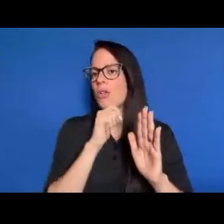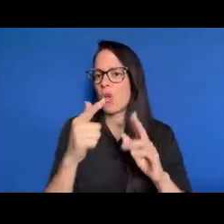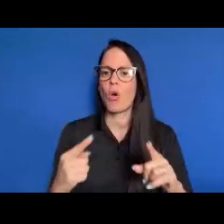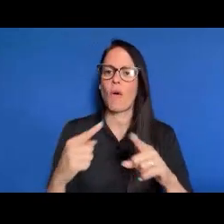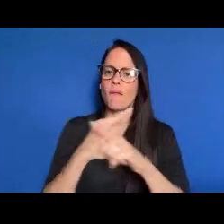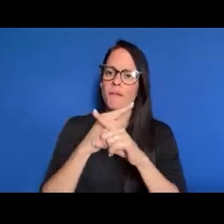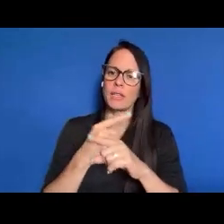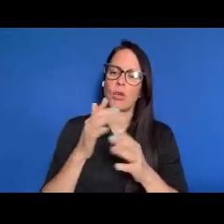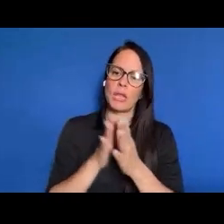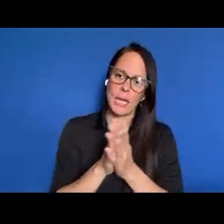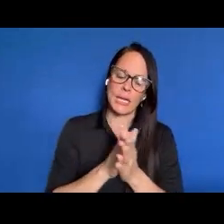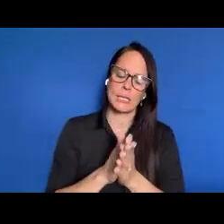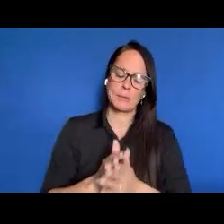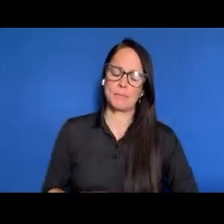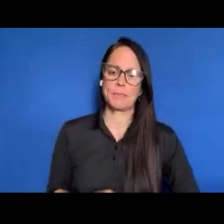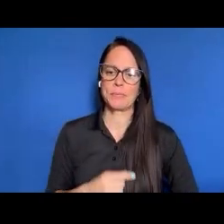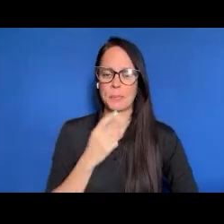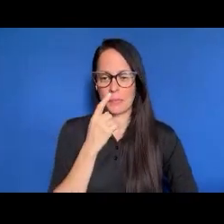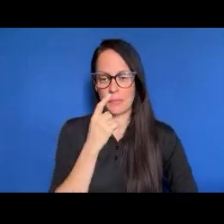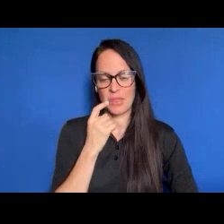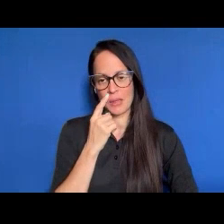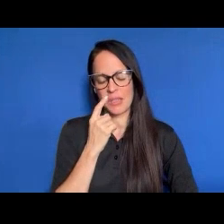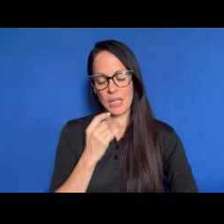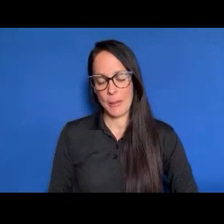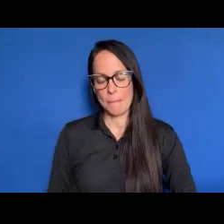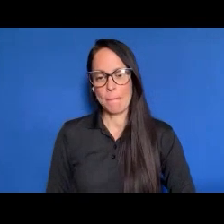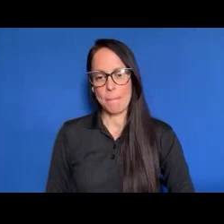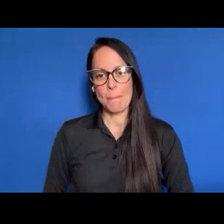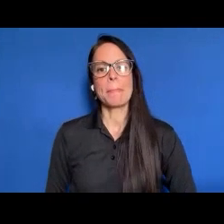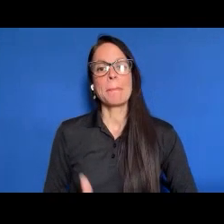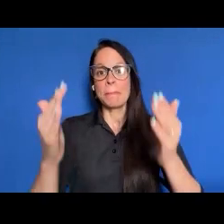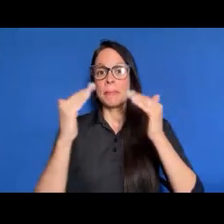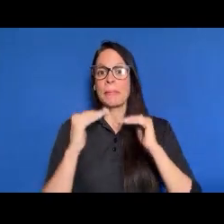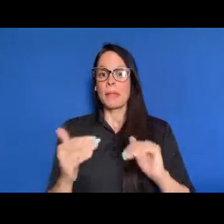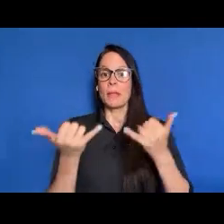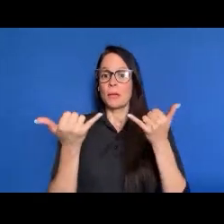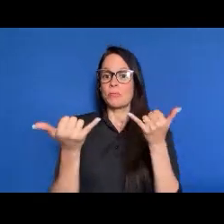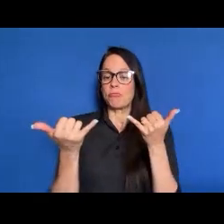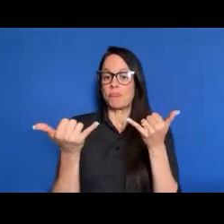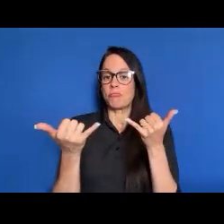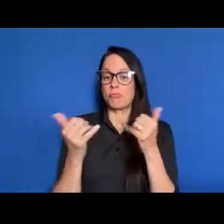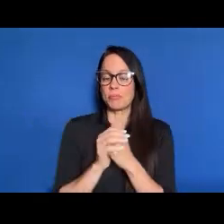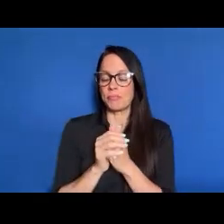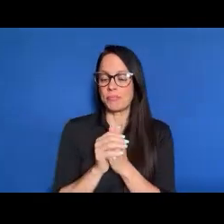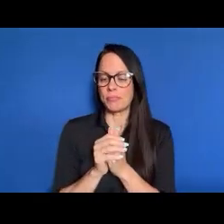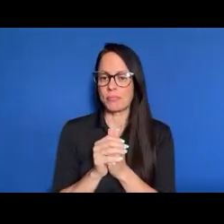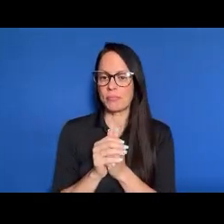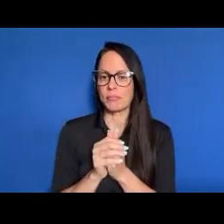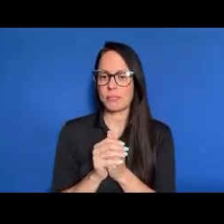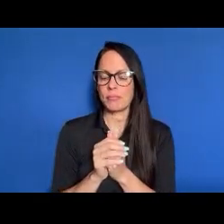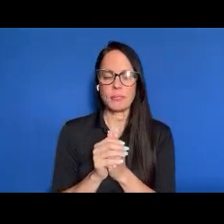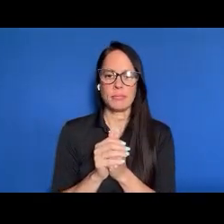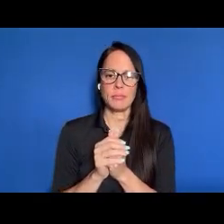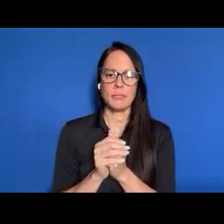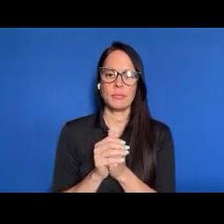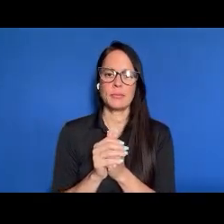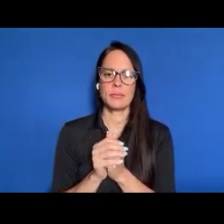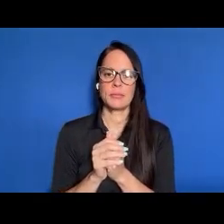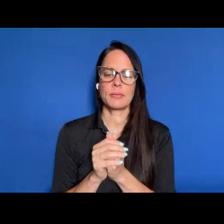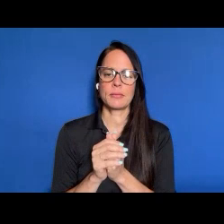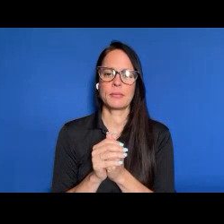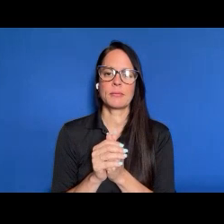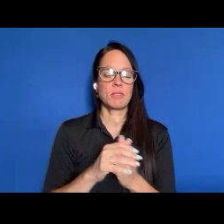Exacto, ¿verdad? Así que entonces, al momento, vamos a ver aquí, a partir de su lectura de las